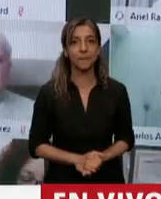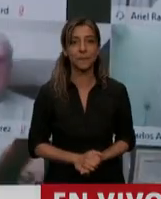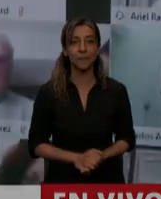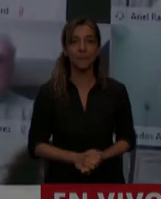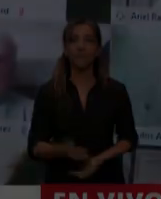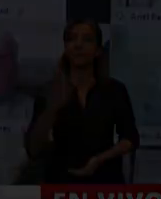Gracias, diputada.